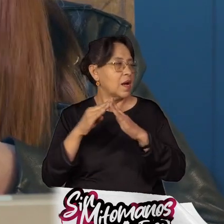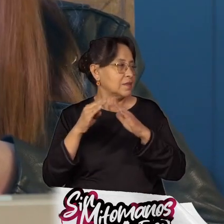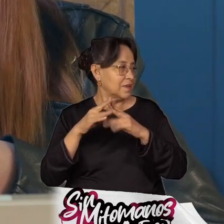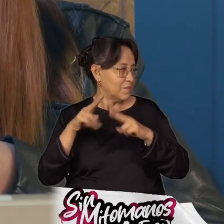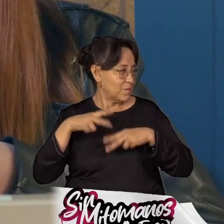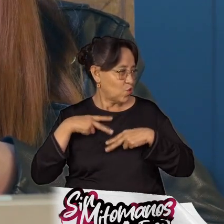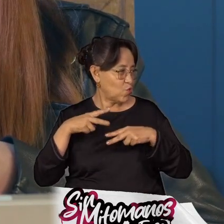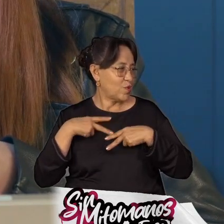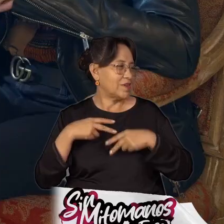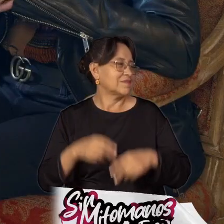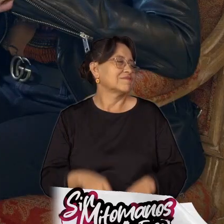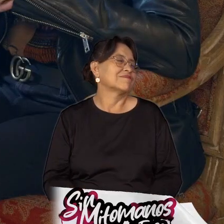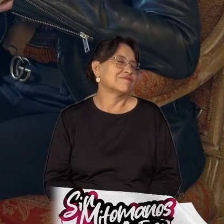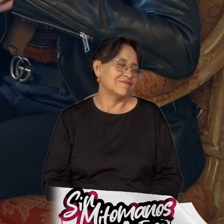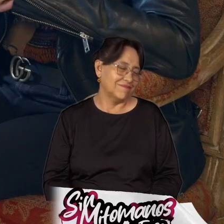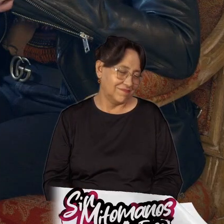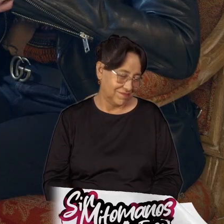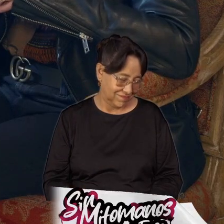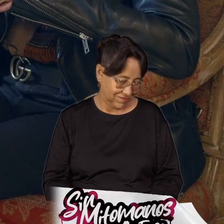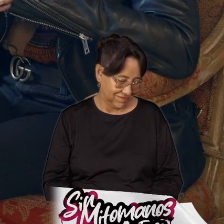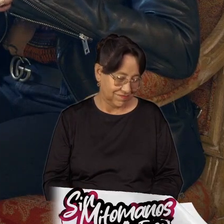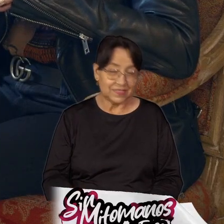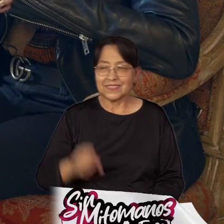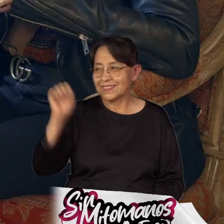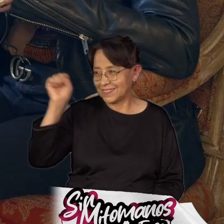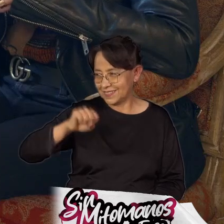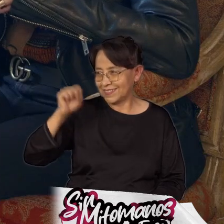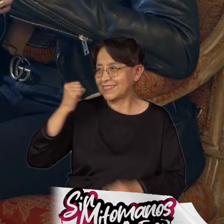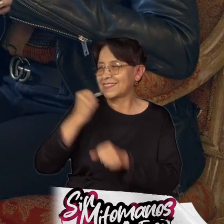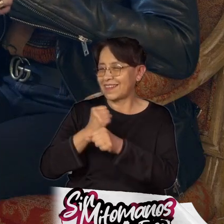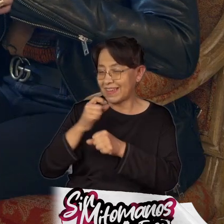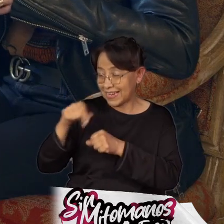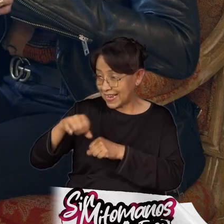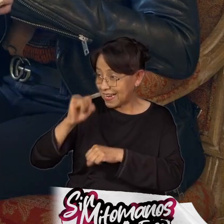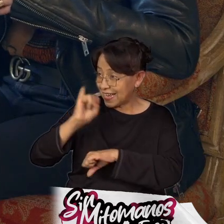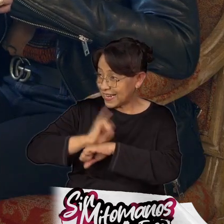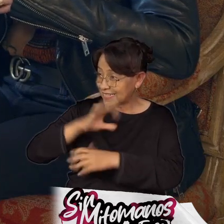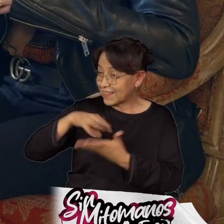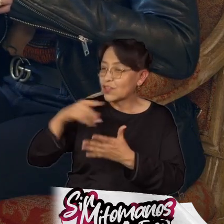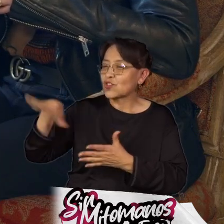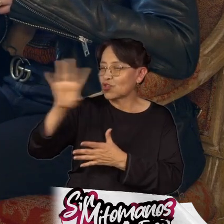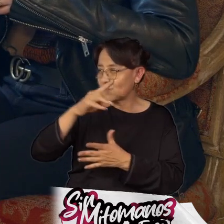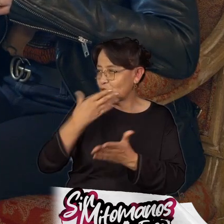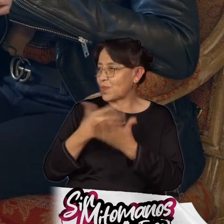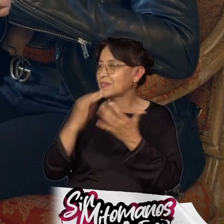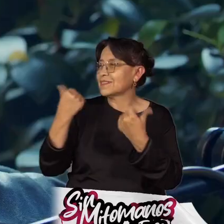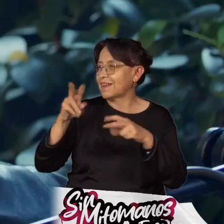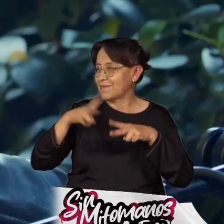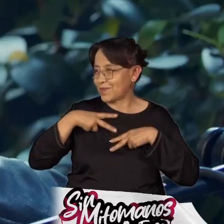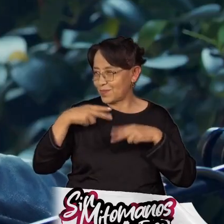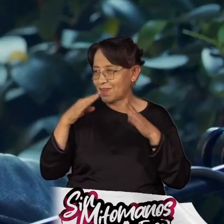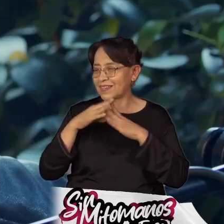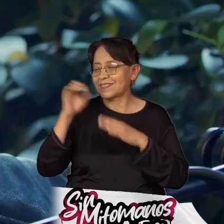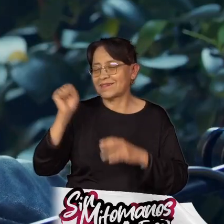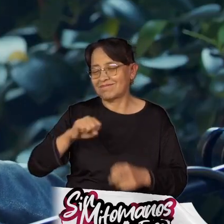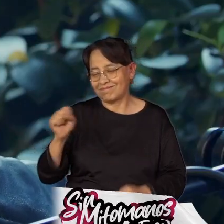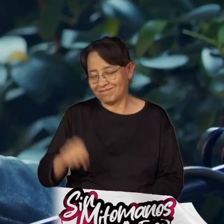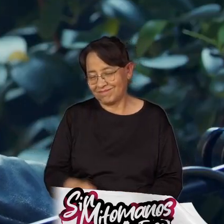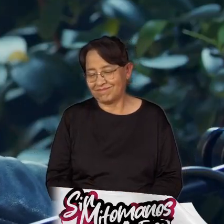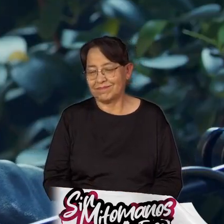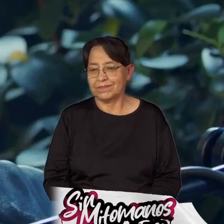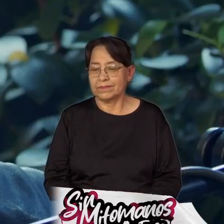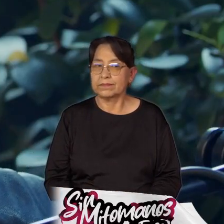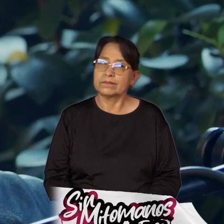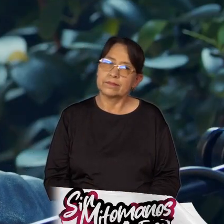tienen su casa propia. Los que laboran en el avivamiento. Y lo que sí puedo extender de ese núcleo, que gracias a Dios porque puede ser